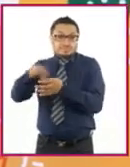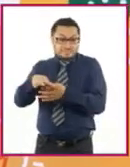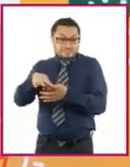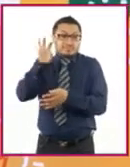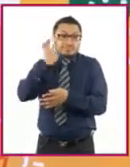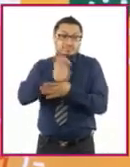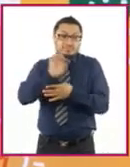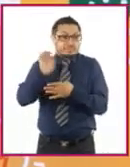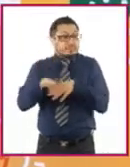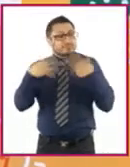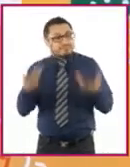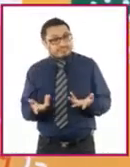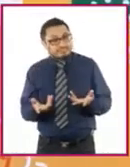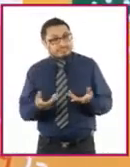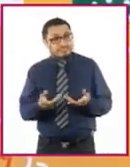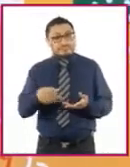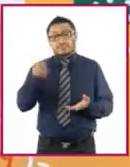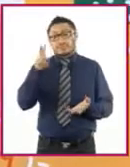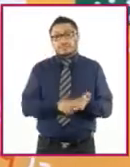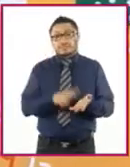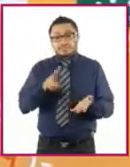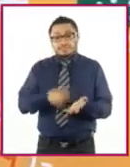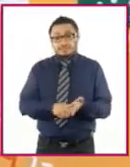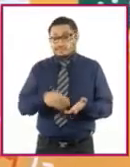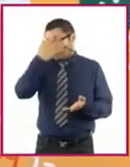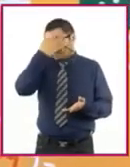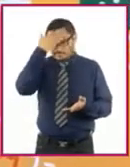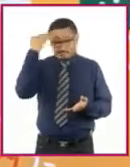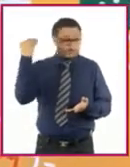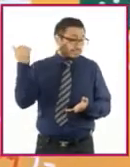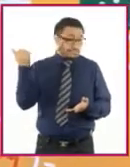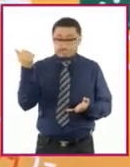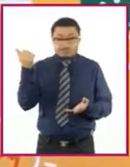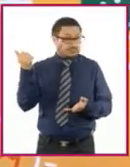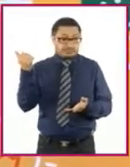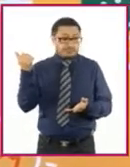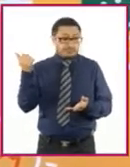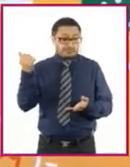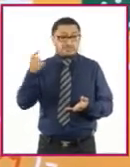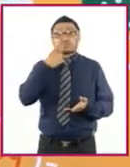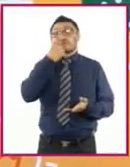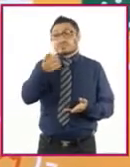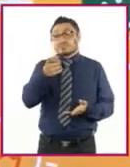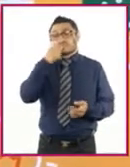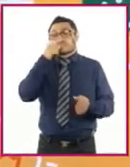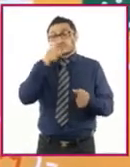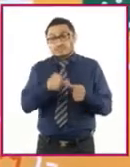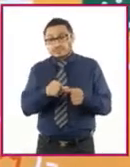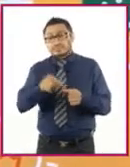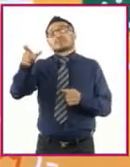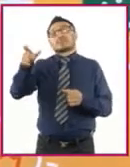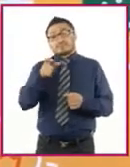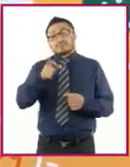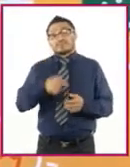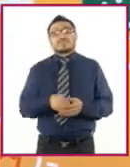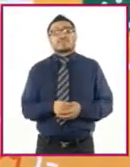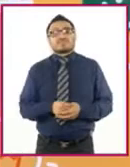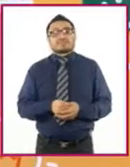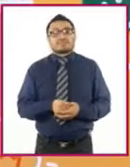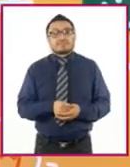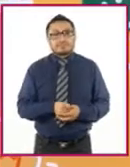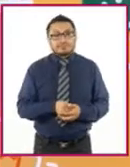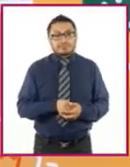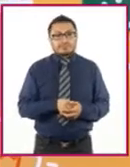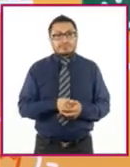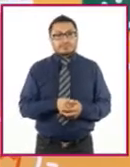que, por ser un valor no conocido, lo indicaremos con la literal X.